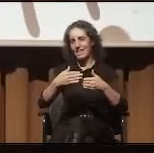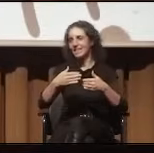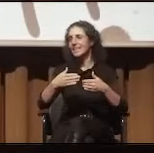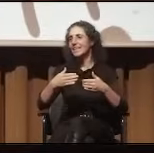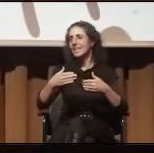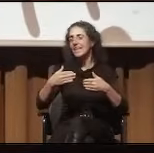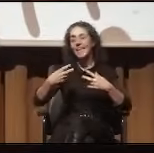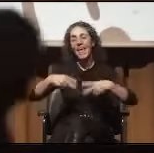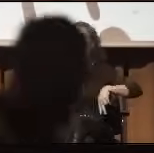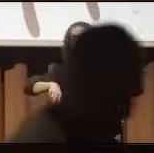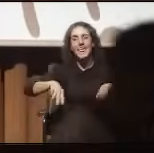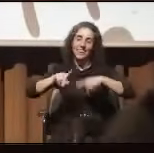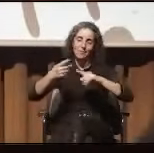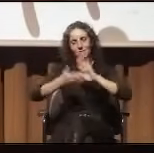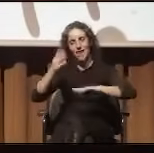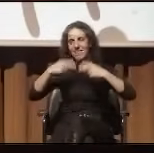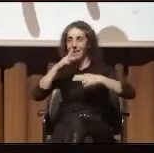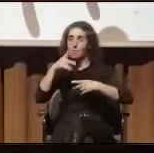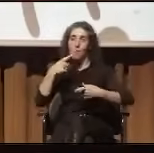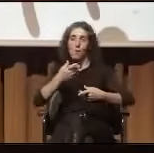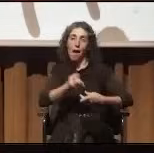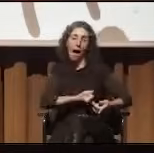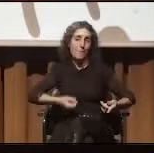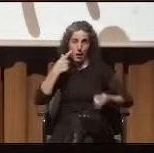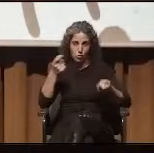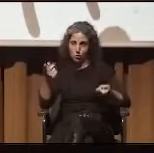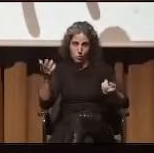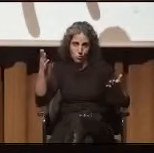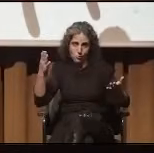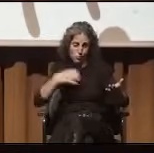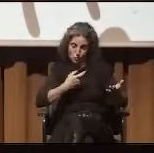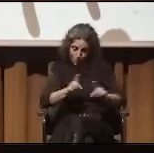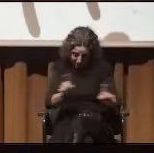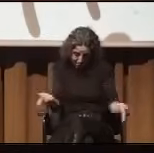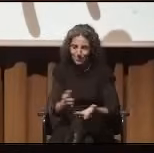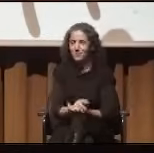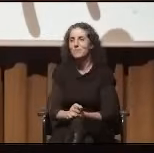el hambre tampoco. Hombre, un poco se puede contar, ¿eh?